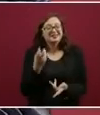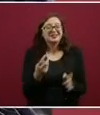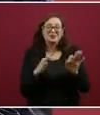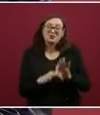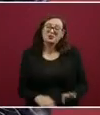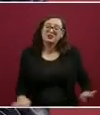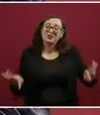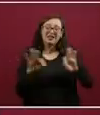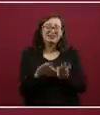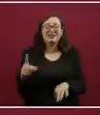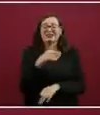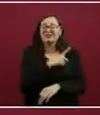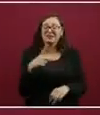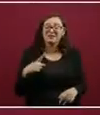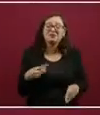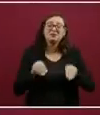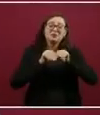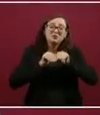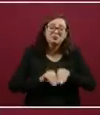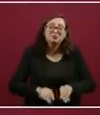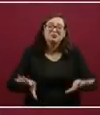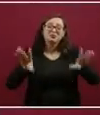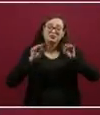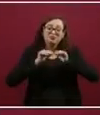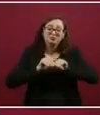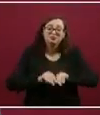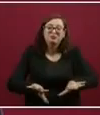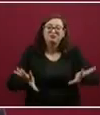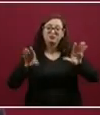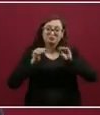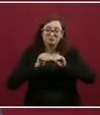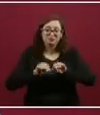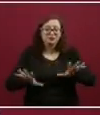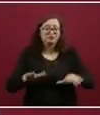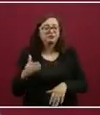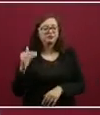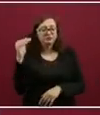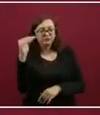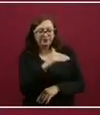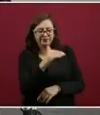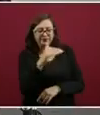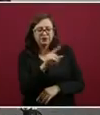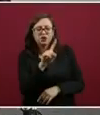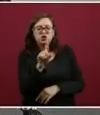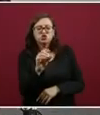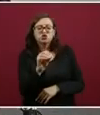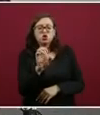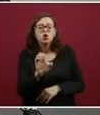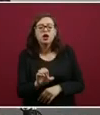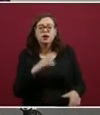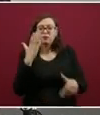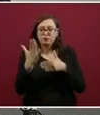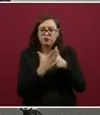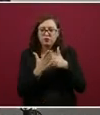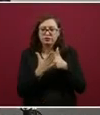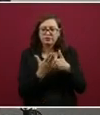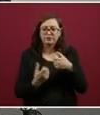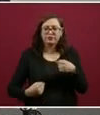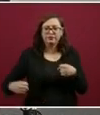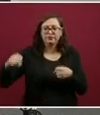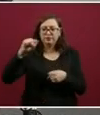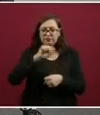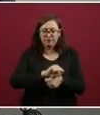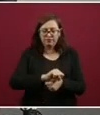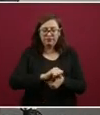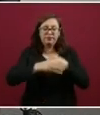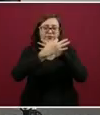pública y transparente, le voy a pedir a Zoé que la semana próxima